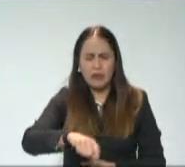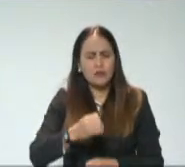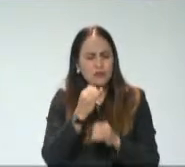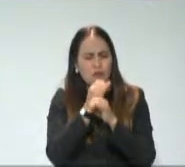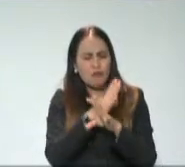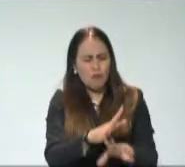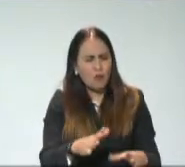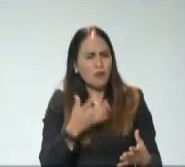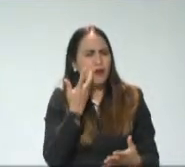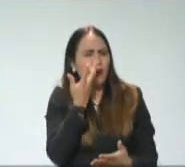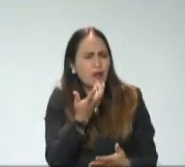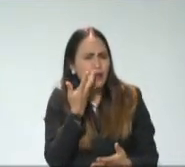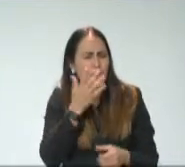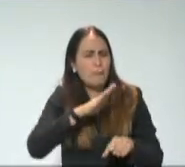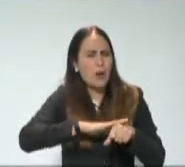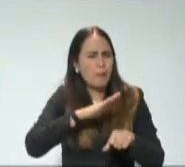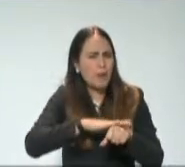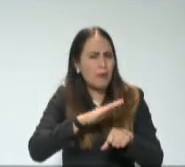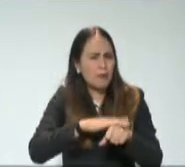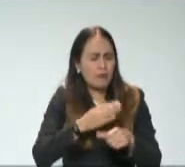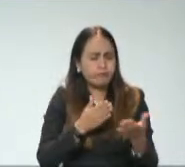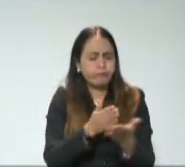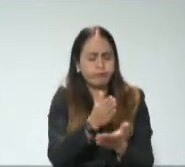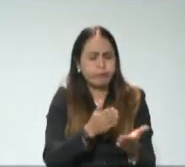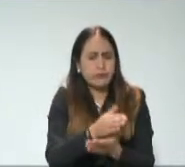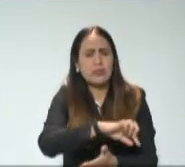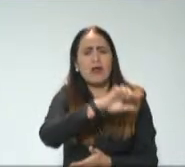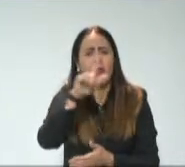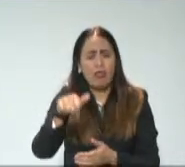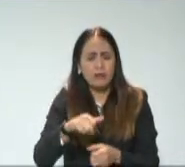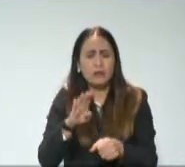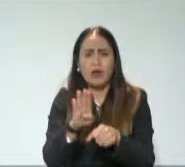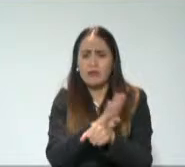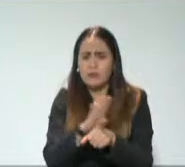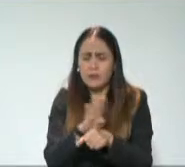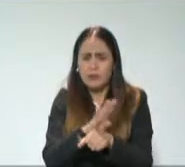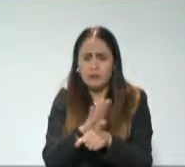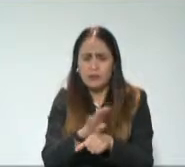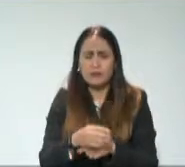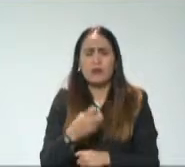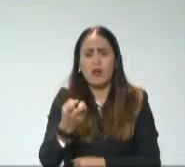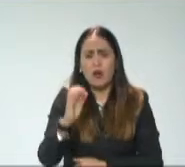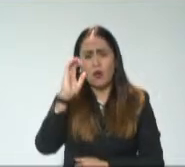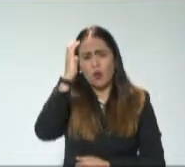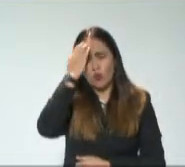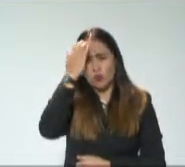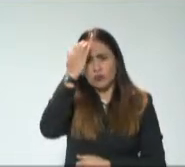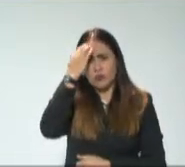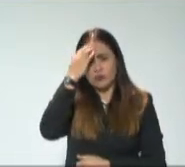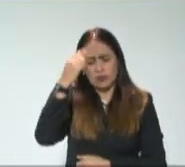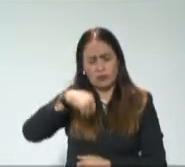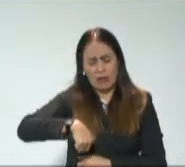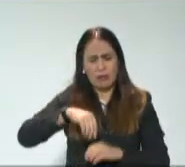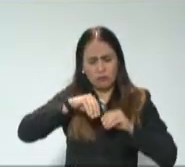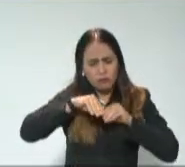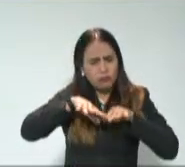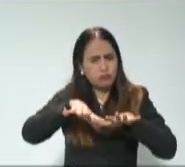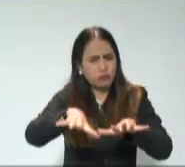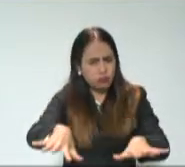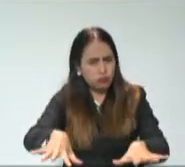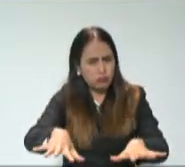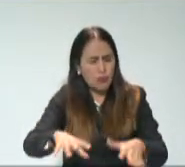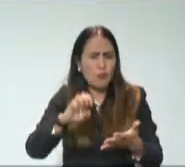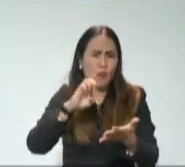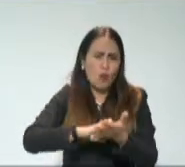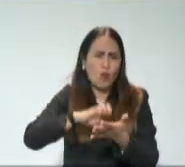información y el beneficio que esa información les puede brindar el conocimiento que se les esté transmitiendo por ej de